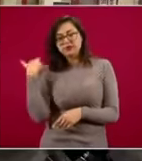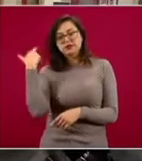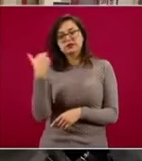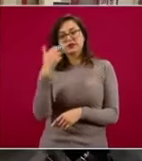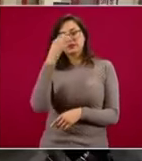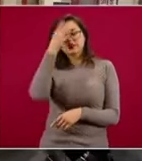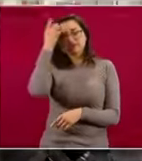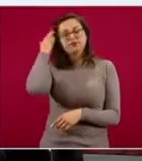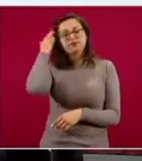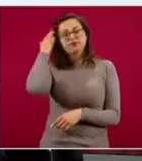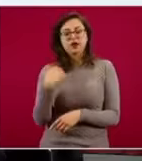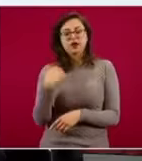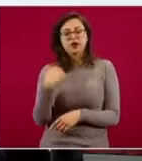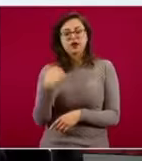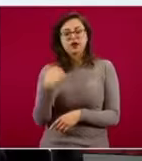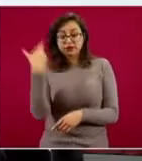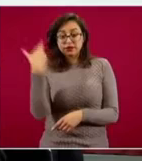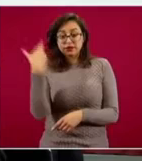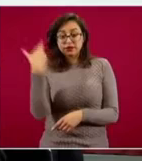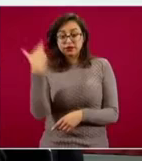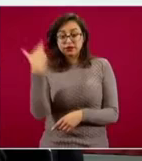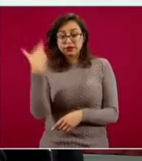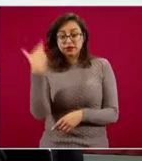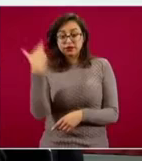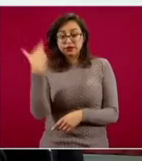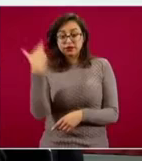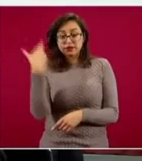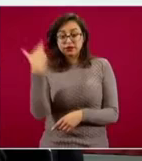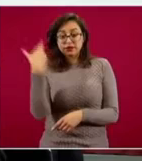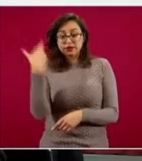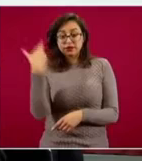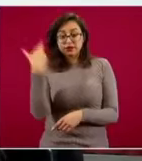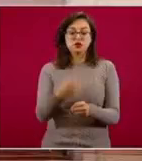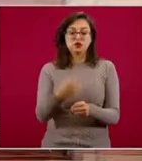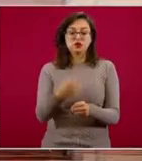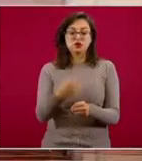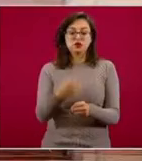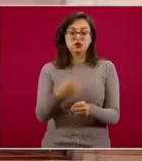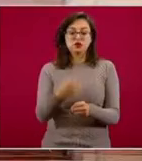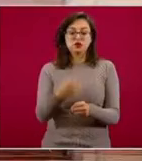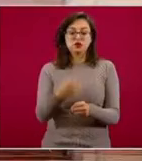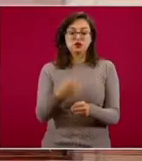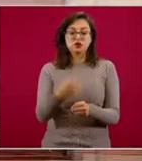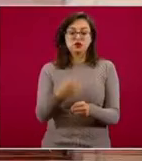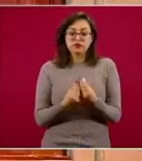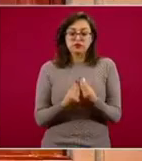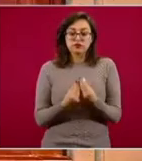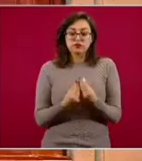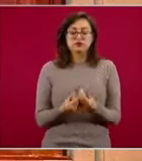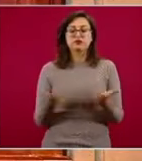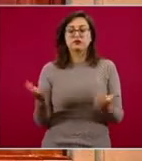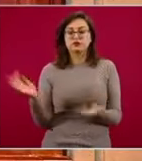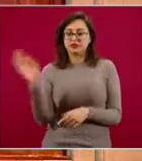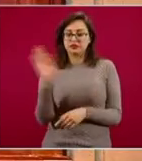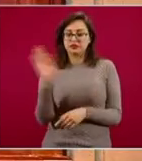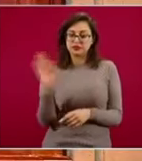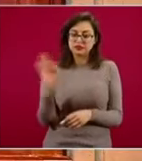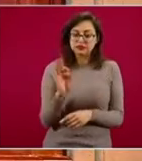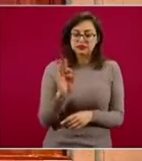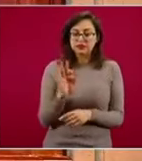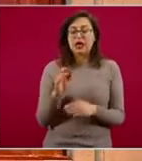obtener una clasificación final. Entonces, lo sumamos todos en función de tener la mayor expectativa de lo que en un momento